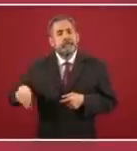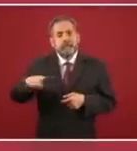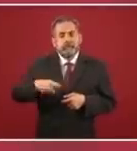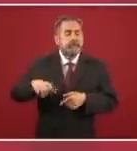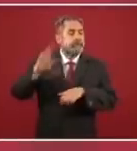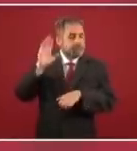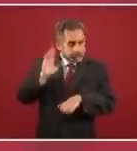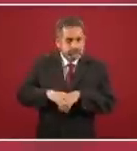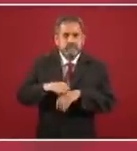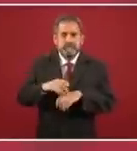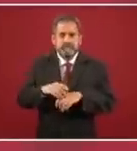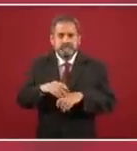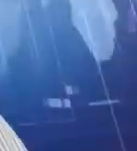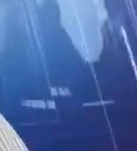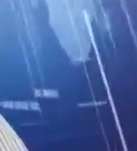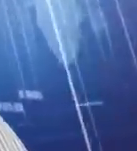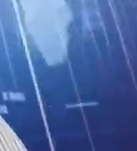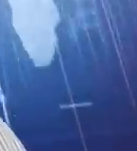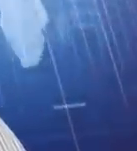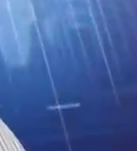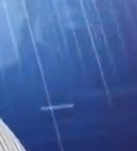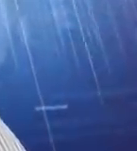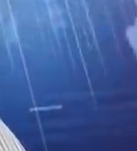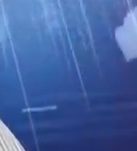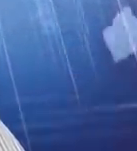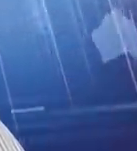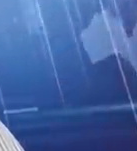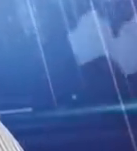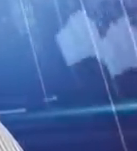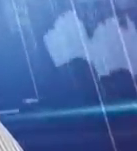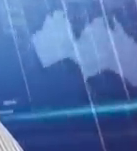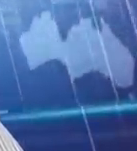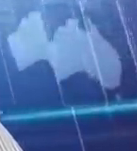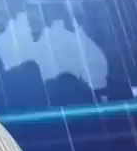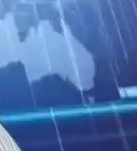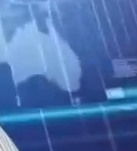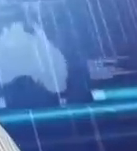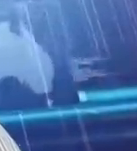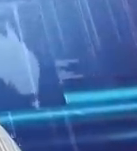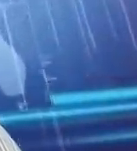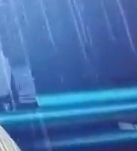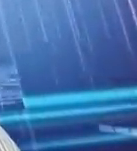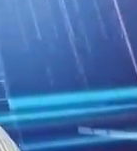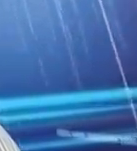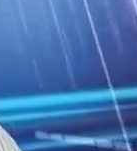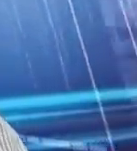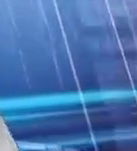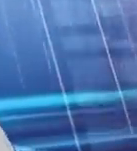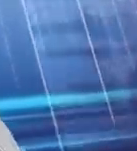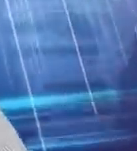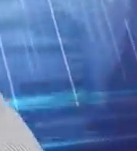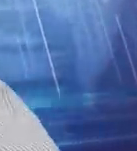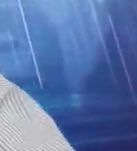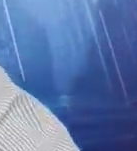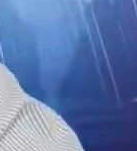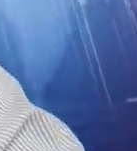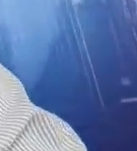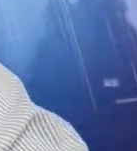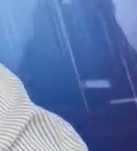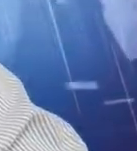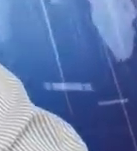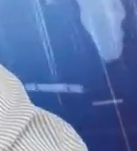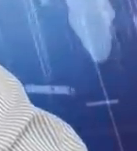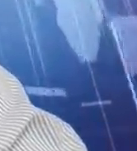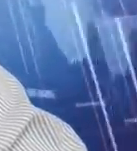más equipos médicos. Y bueno, el director de la Lotería Nacional, que también estuvo en la mañanera, explicó la mecánica de la rifa y por qué se